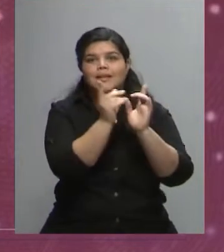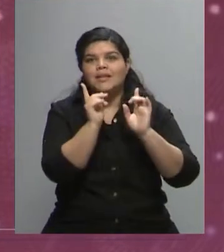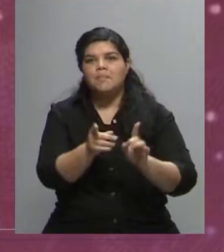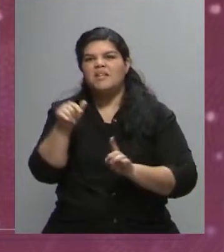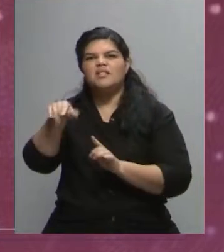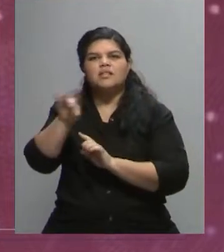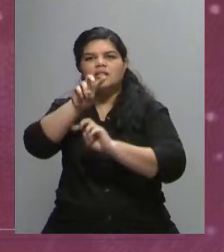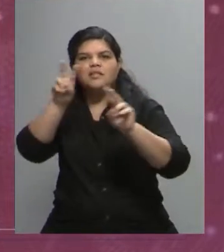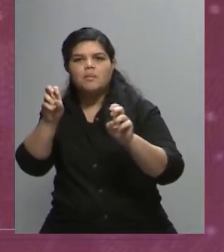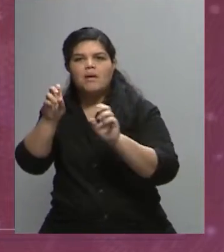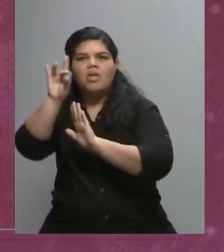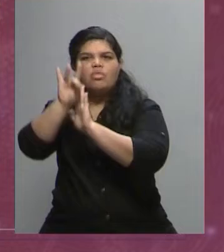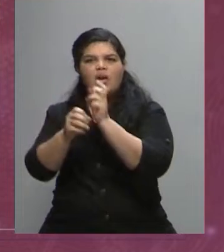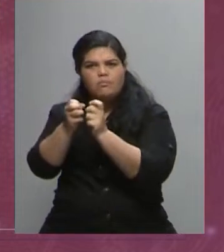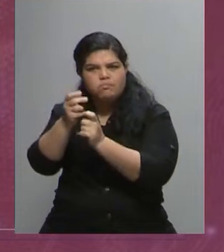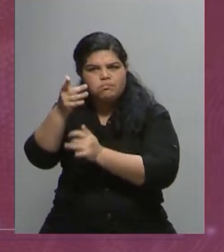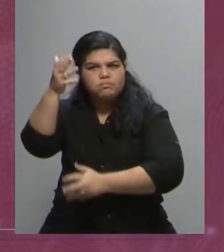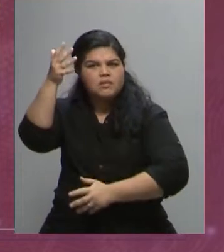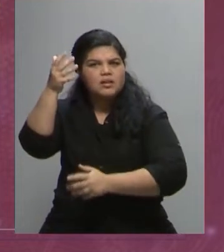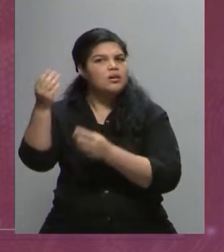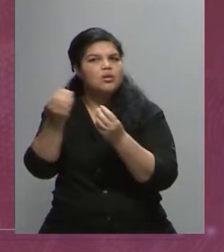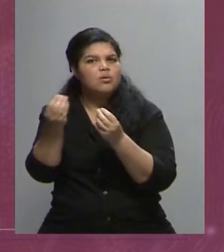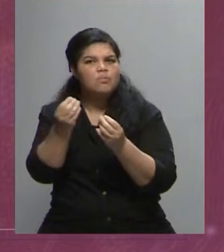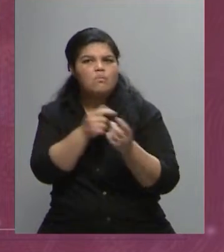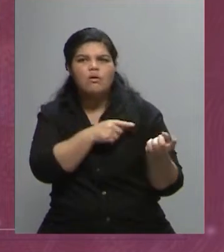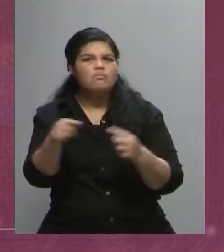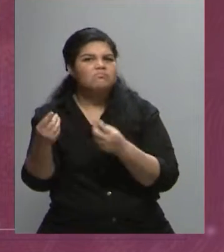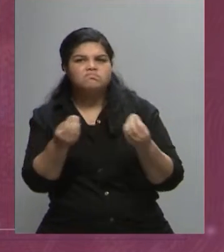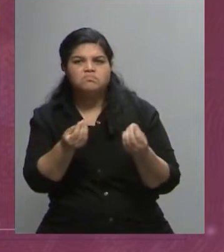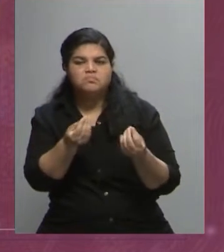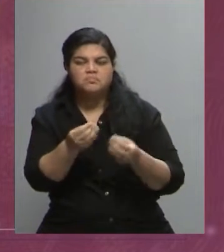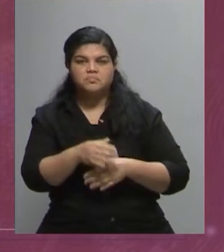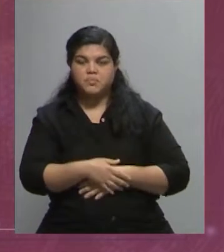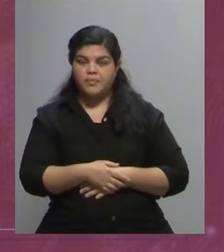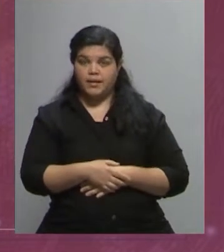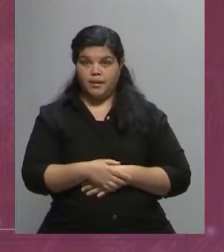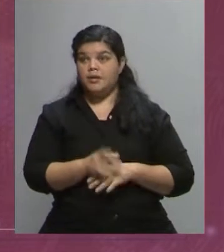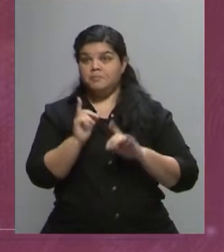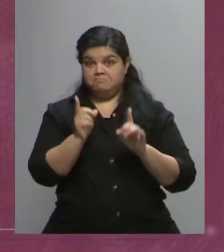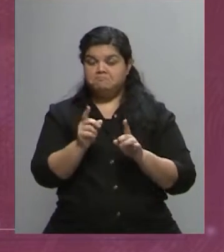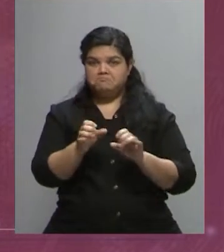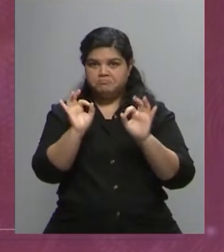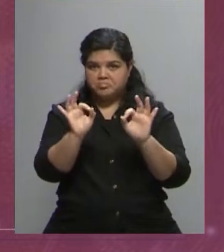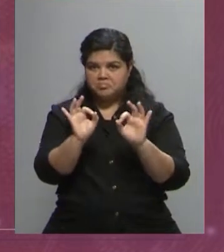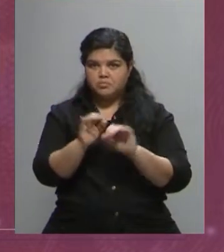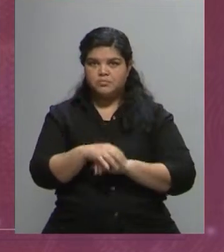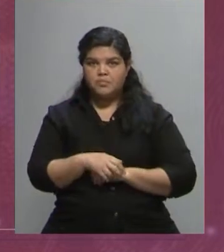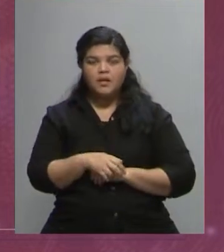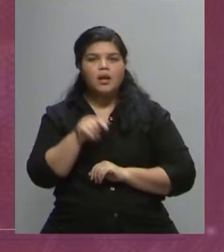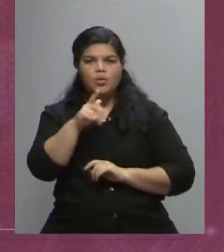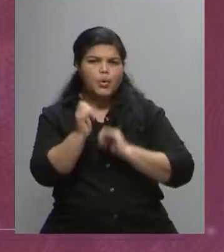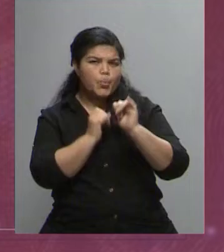Big Data y todo lo que en sí concierne. Perfecto. Bueno, cuento algunas